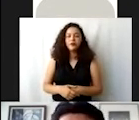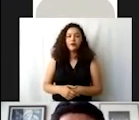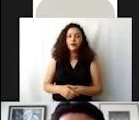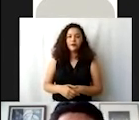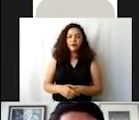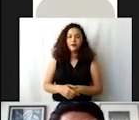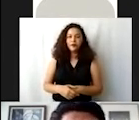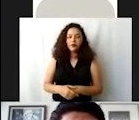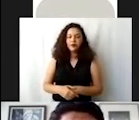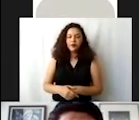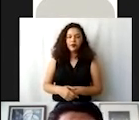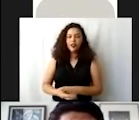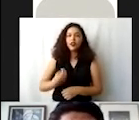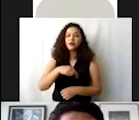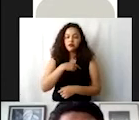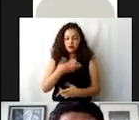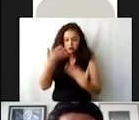Nos autenticamos,